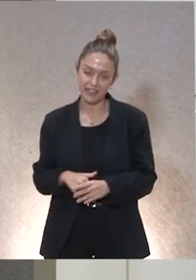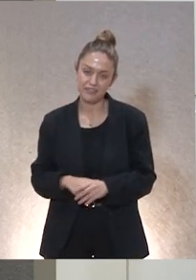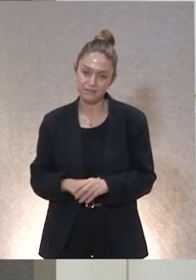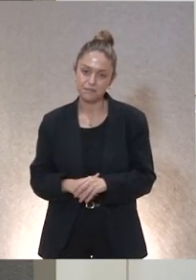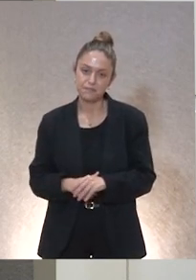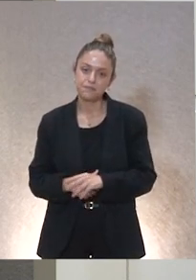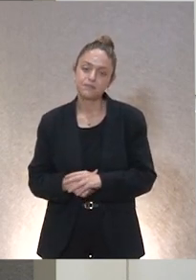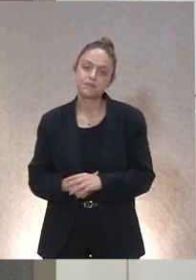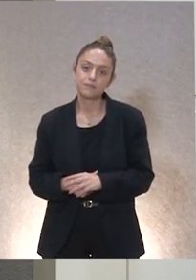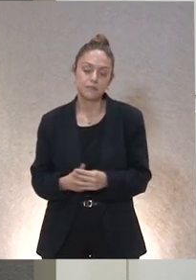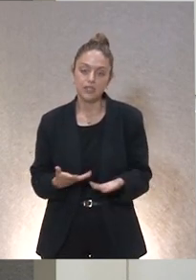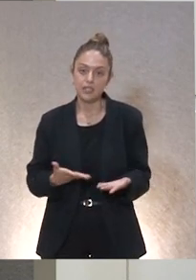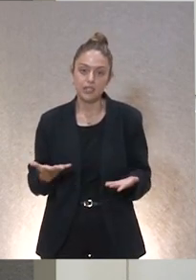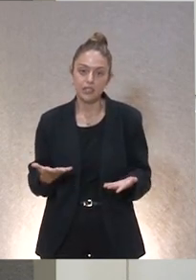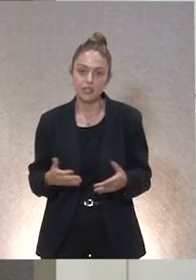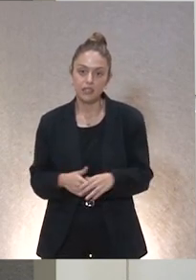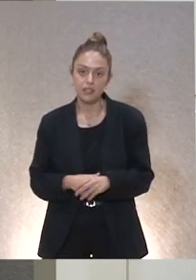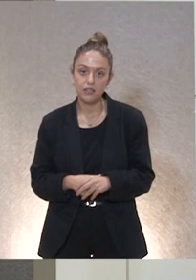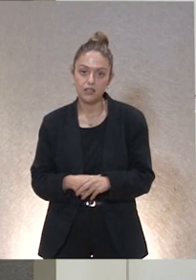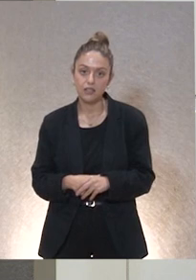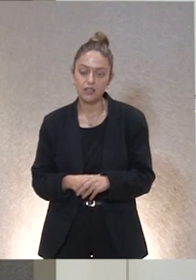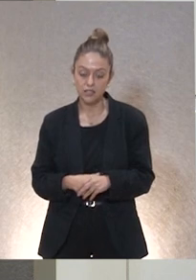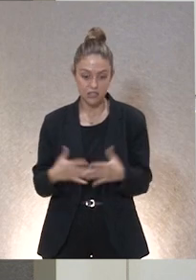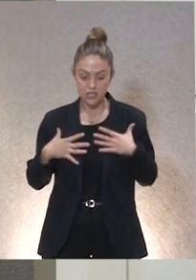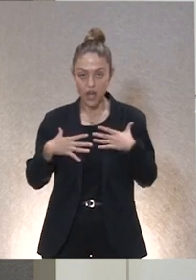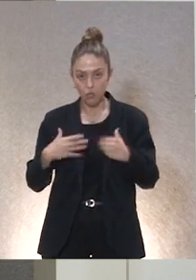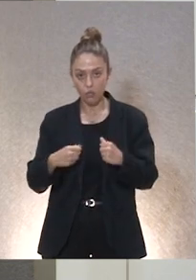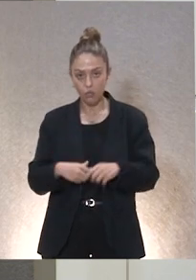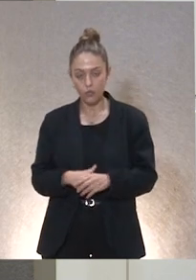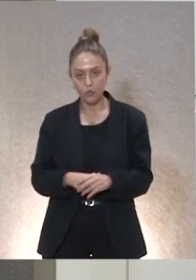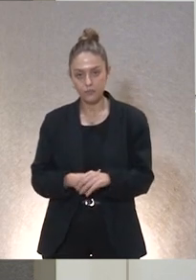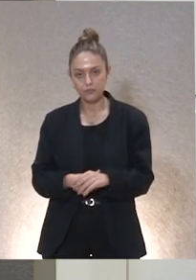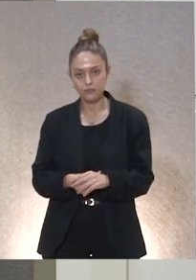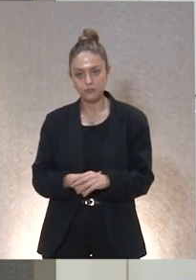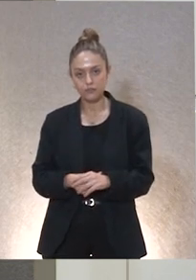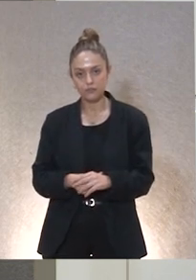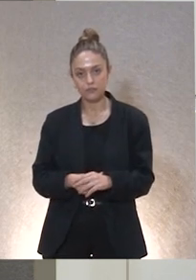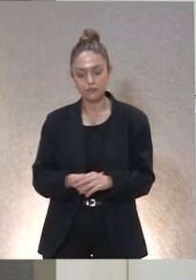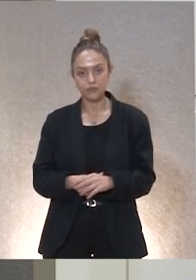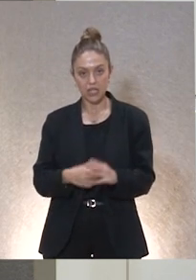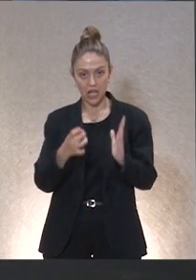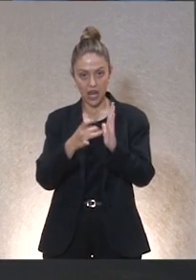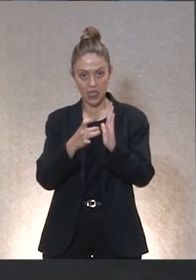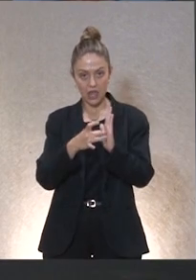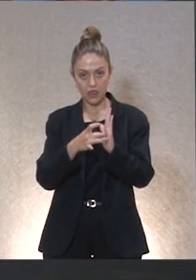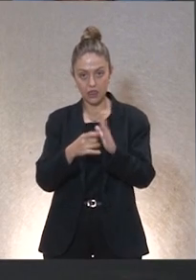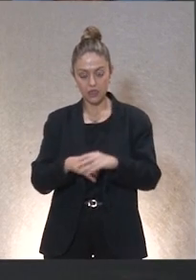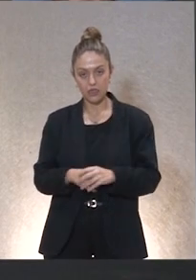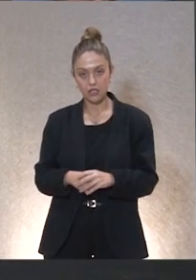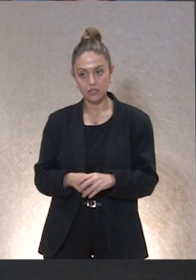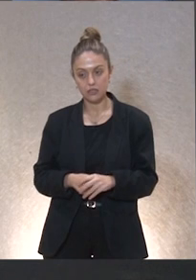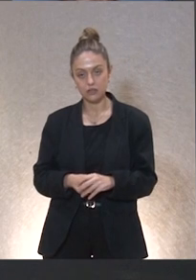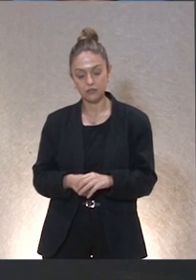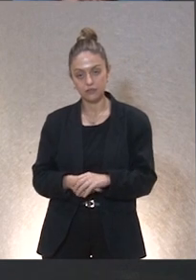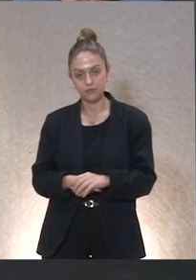y luego eso pues que en salud y Y pues con con calidad sea